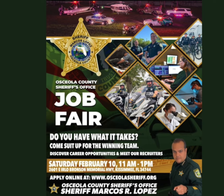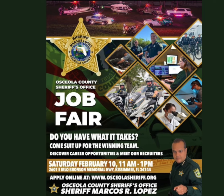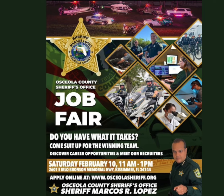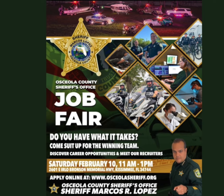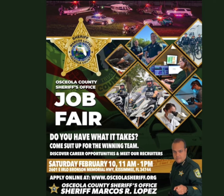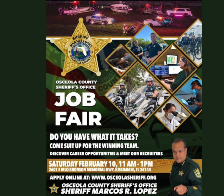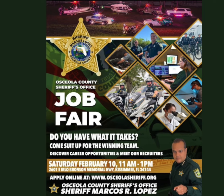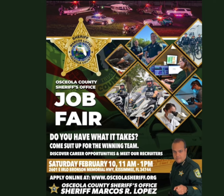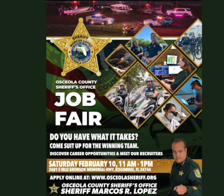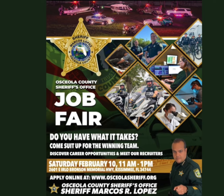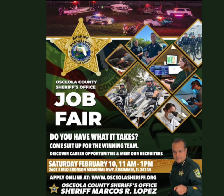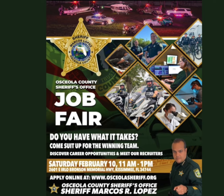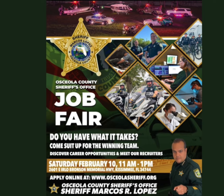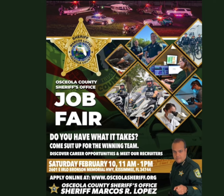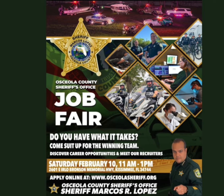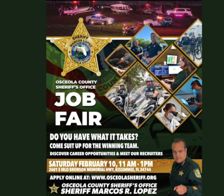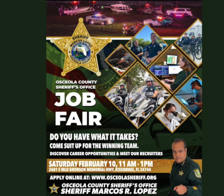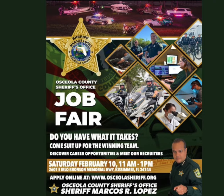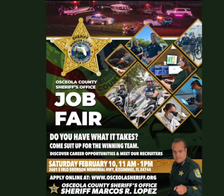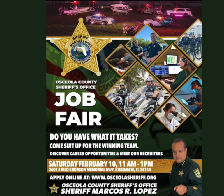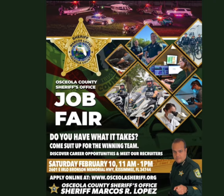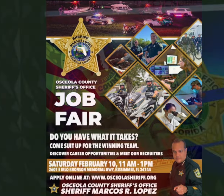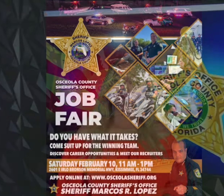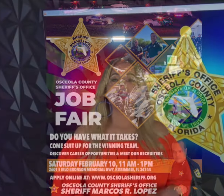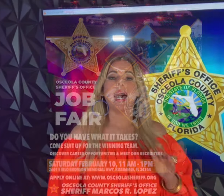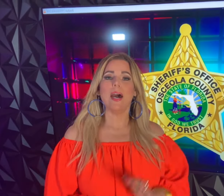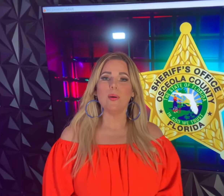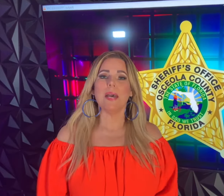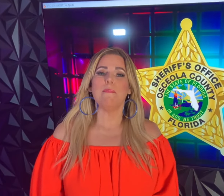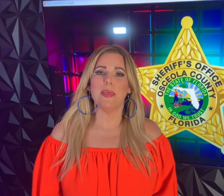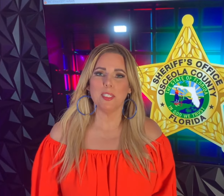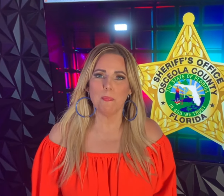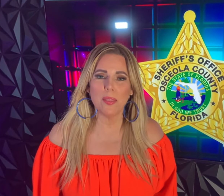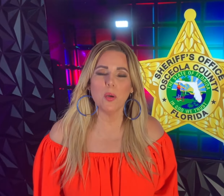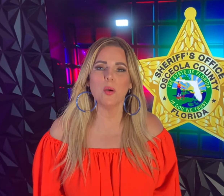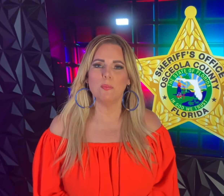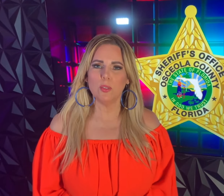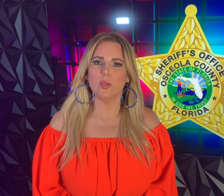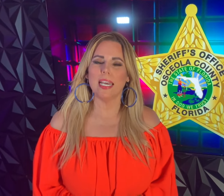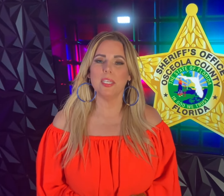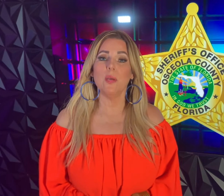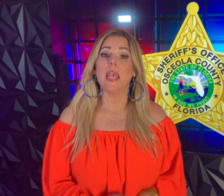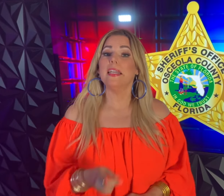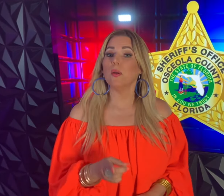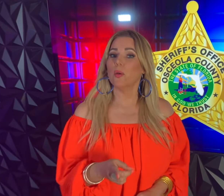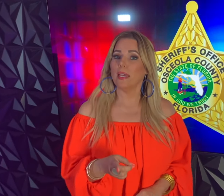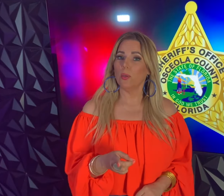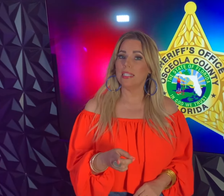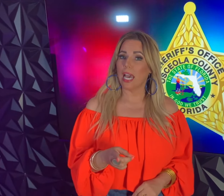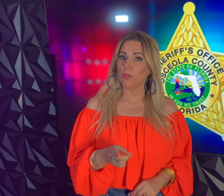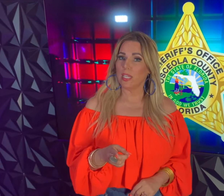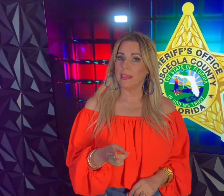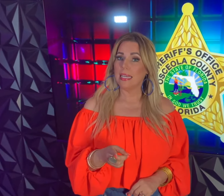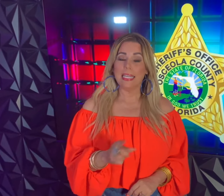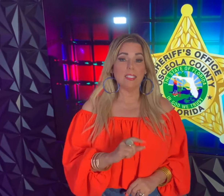a ser parte de nuestra familia. Y bueno, señores, ahora me despido con mucho cariño, recordándoles a ustedes que